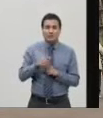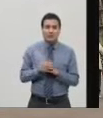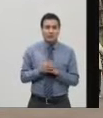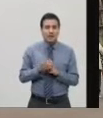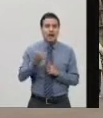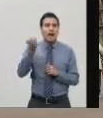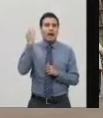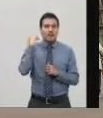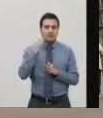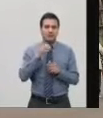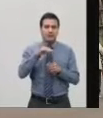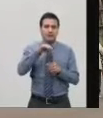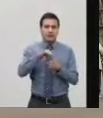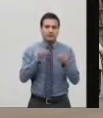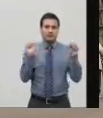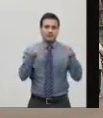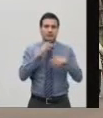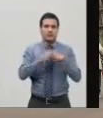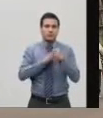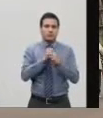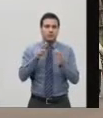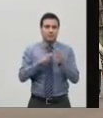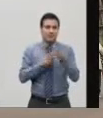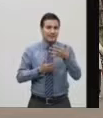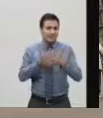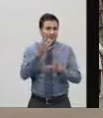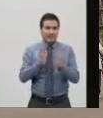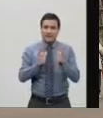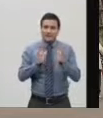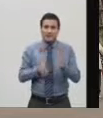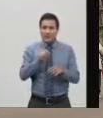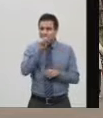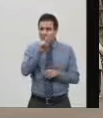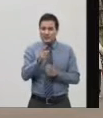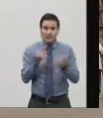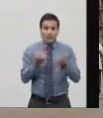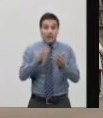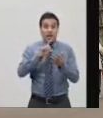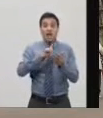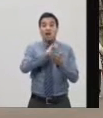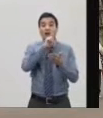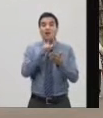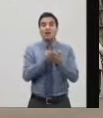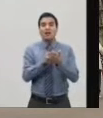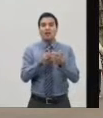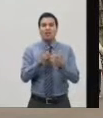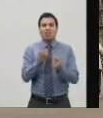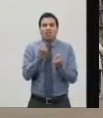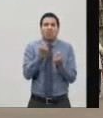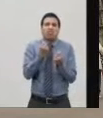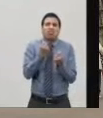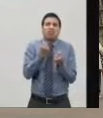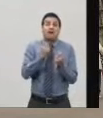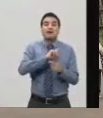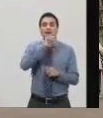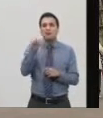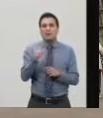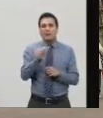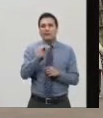antecedente de la elección del 2015. Vulnerando la ley y esperando una sanción mínima por parte de esta autoridad